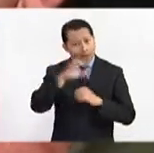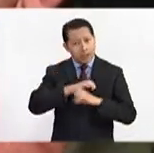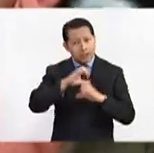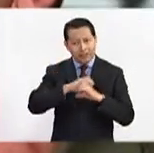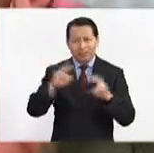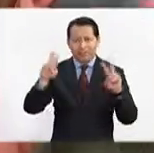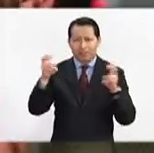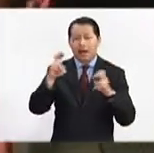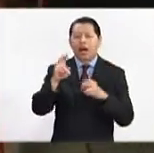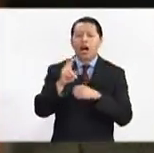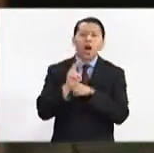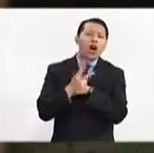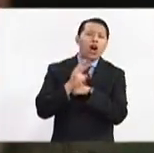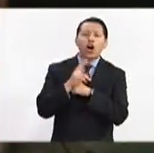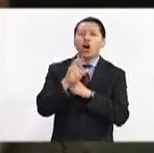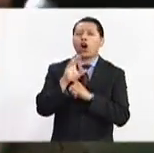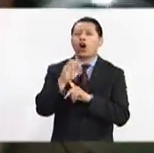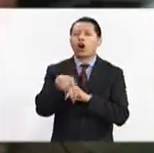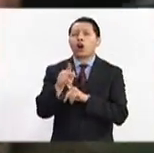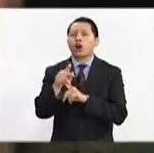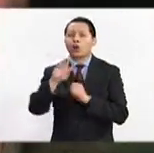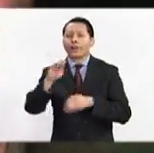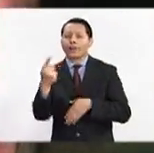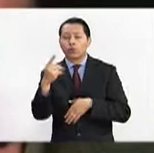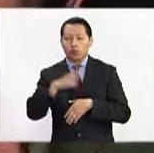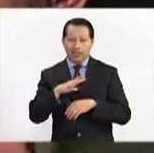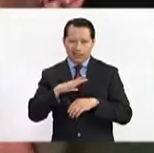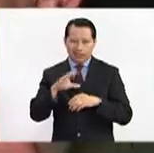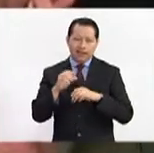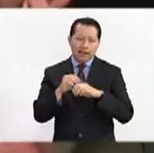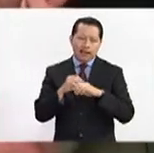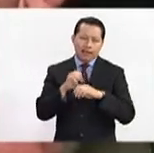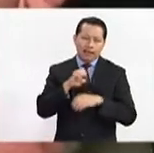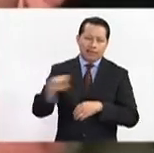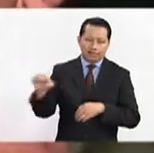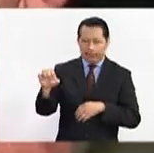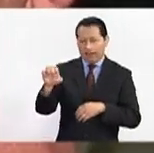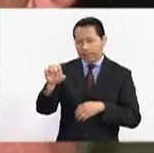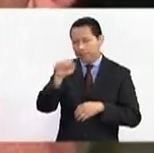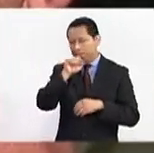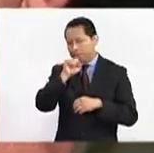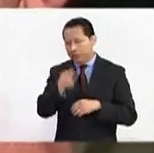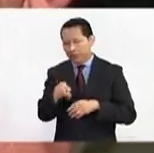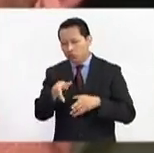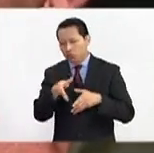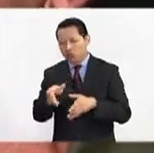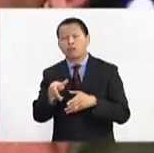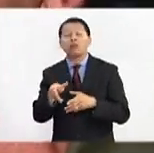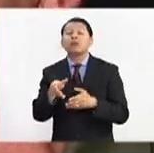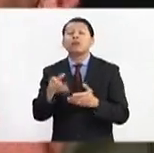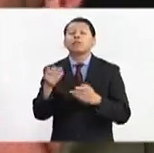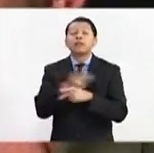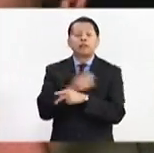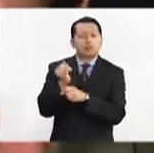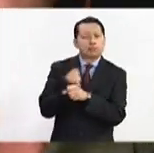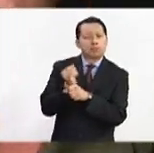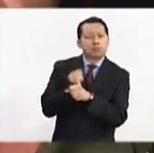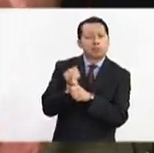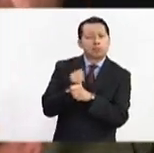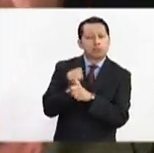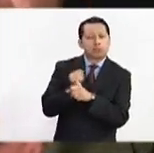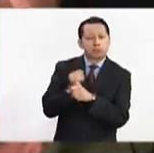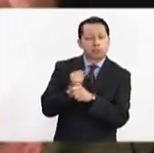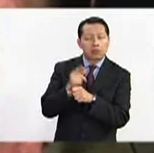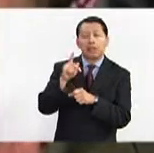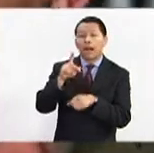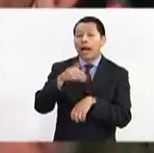91, que estaba teniendo lugar en el lado este de Las Vegas Boulevard. A través de una investigación hemos determinado que los disparos provenían